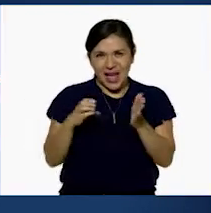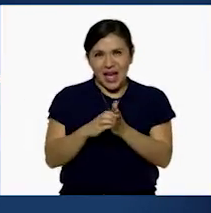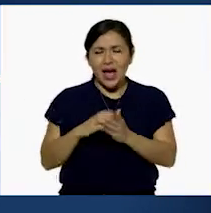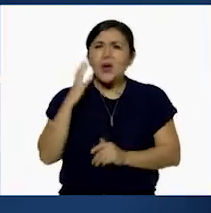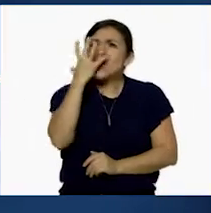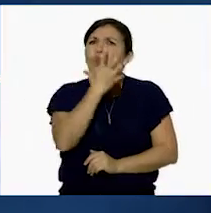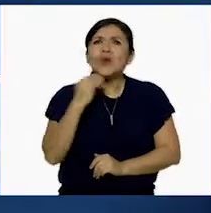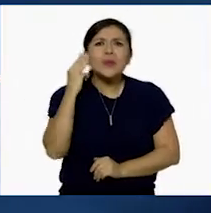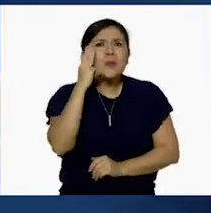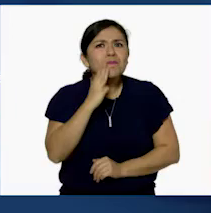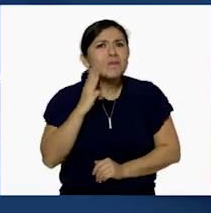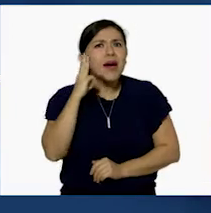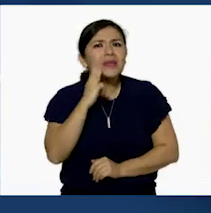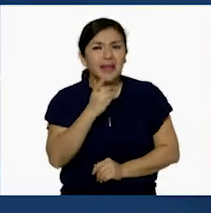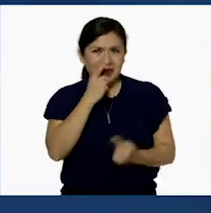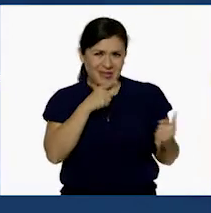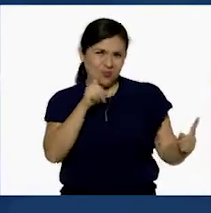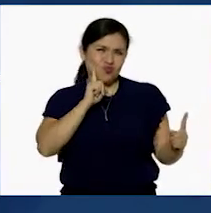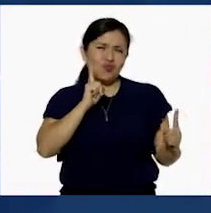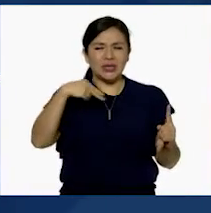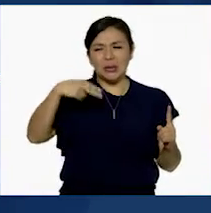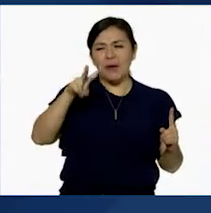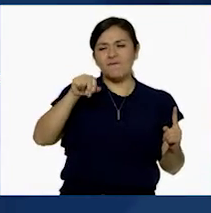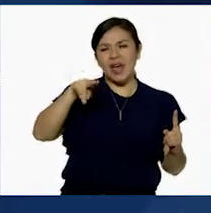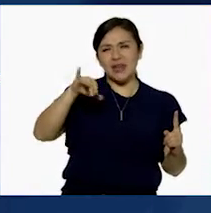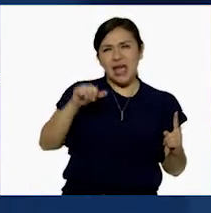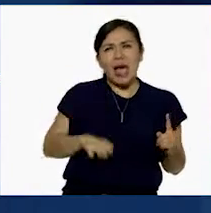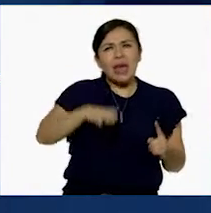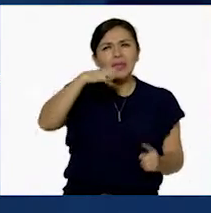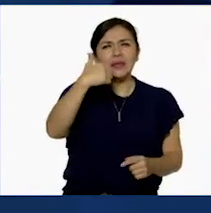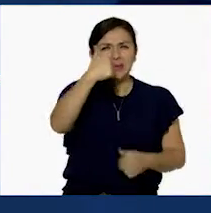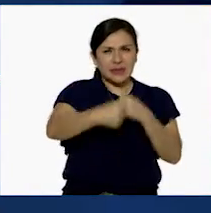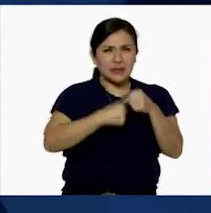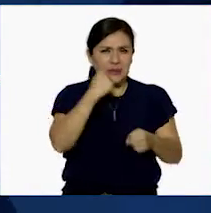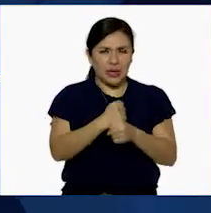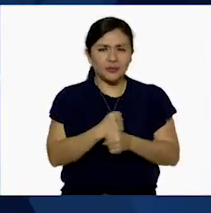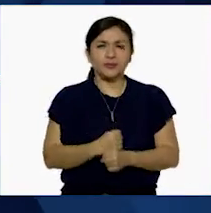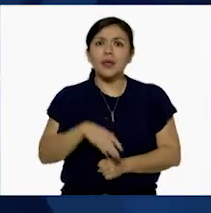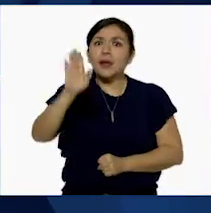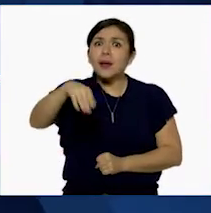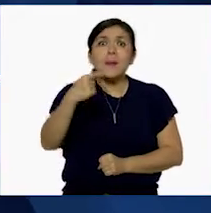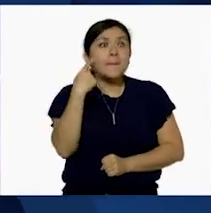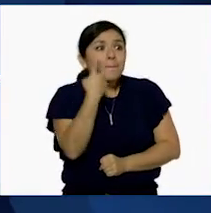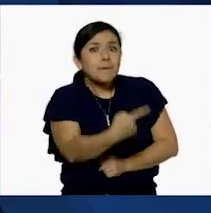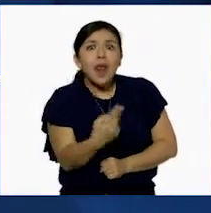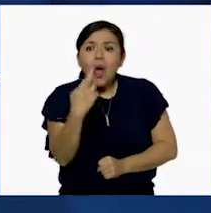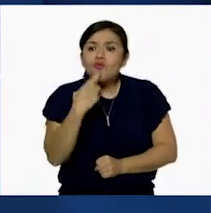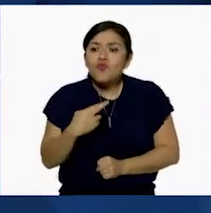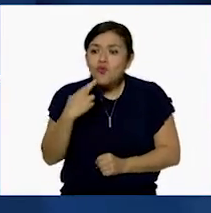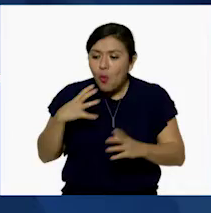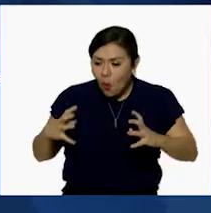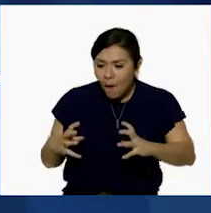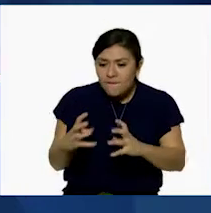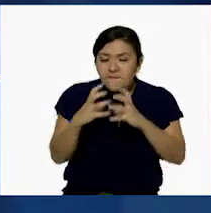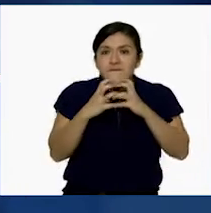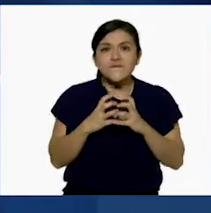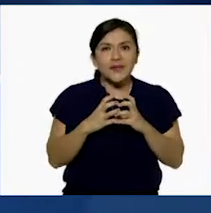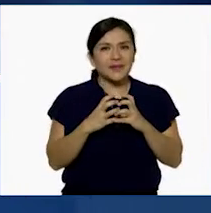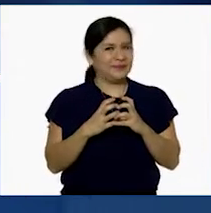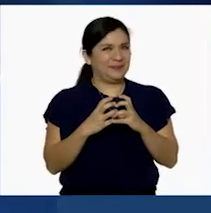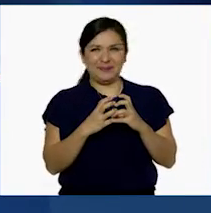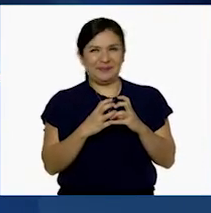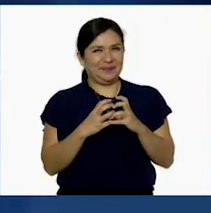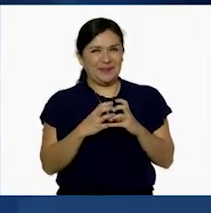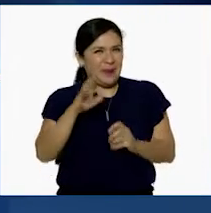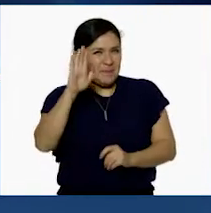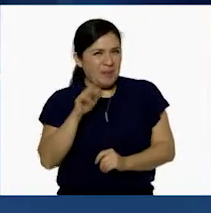lindas manzanas!», exclamó Vania, muchacho de 6 años. «Mira, María, qué rojas son». «No,